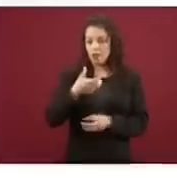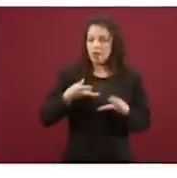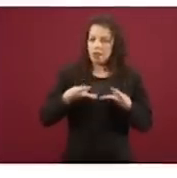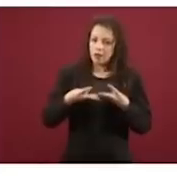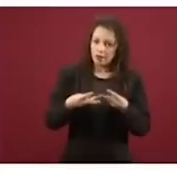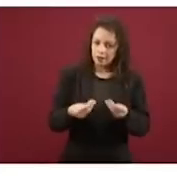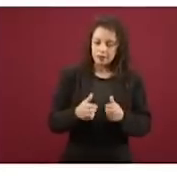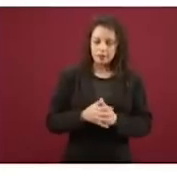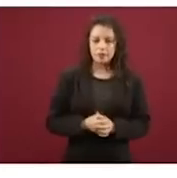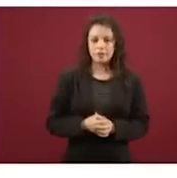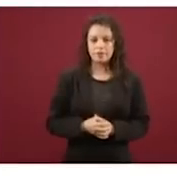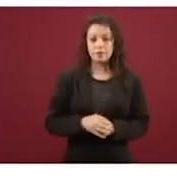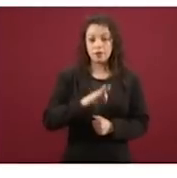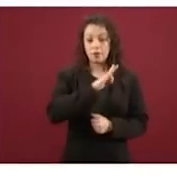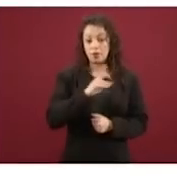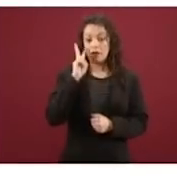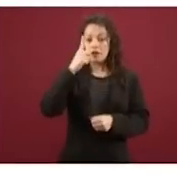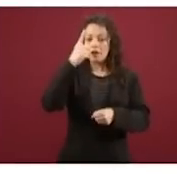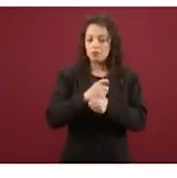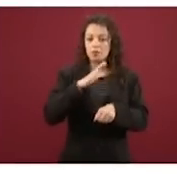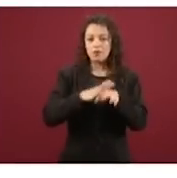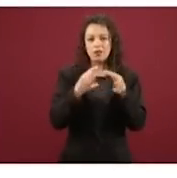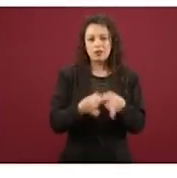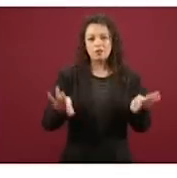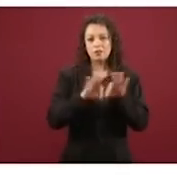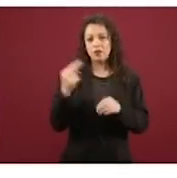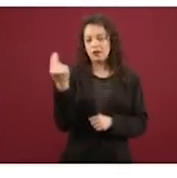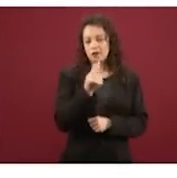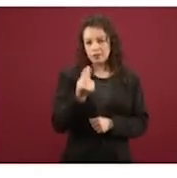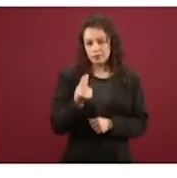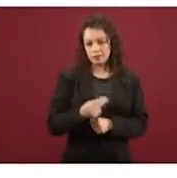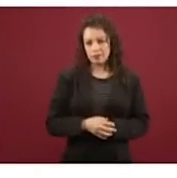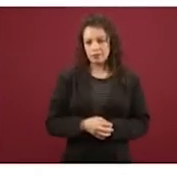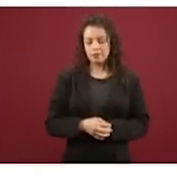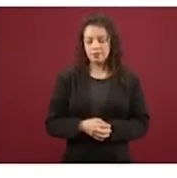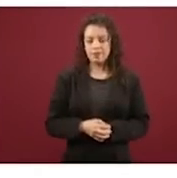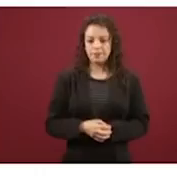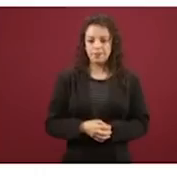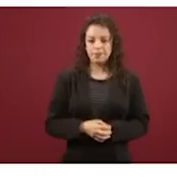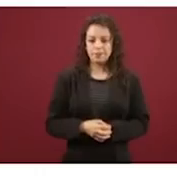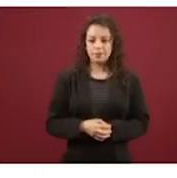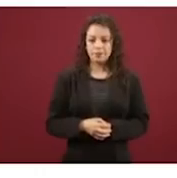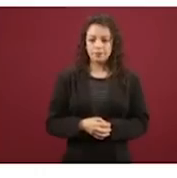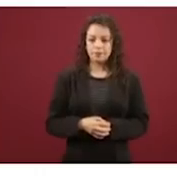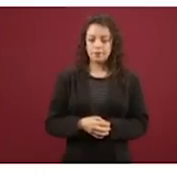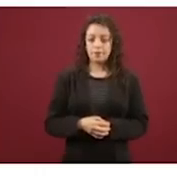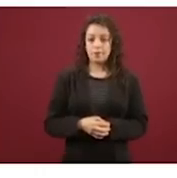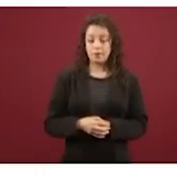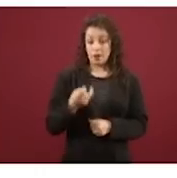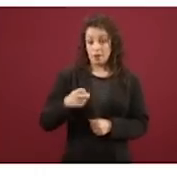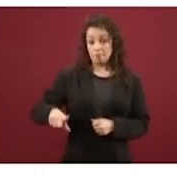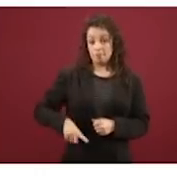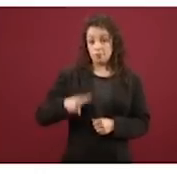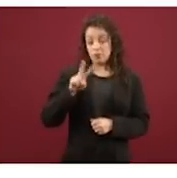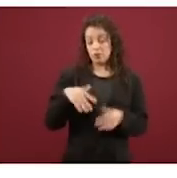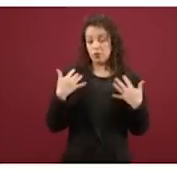focalicen las necesidades por atender en las siguientes etapas. Es un reto para este gobierno y los